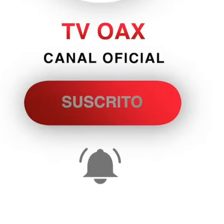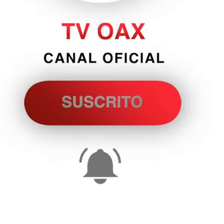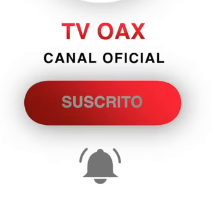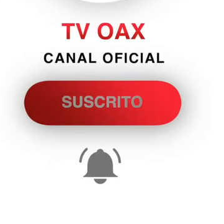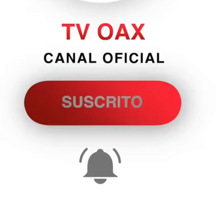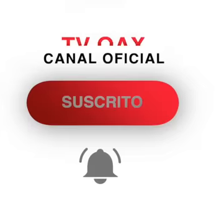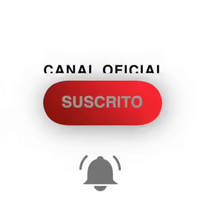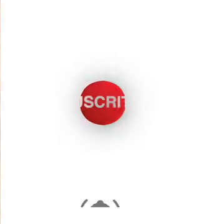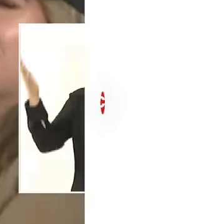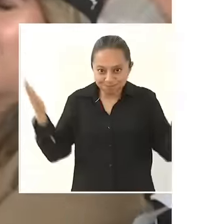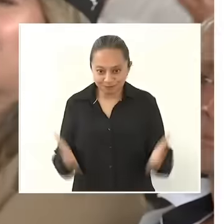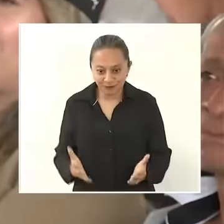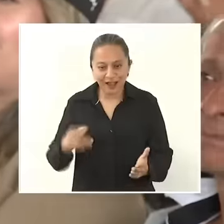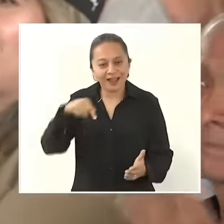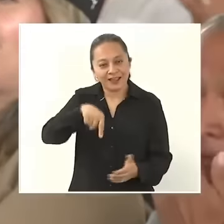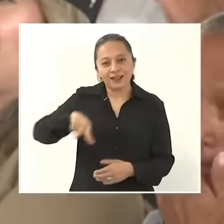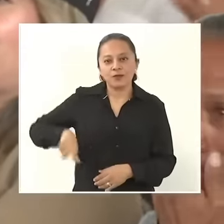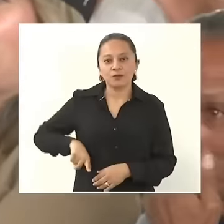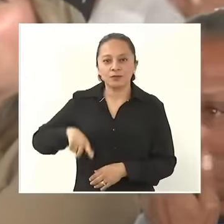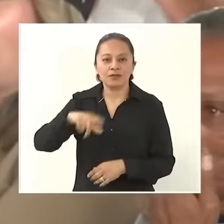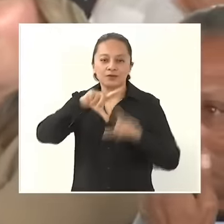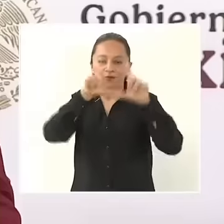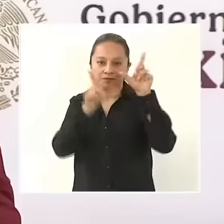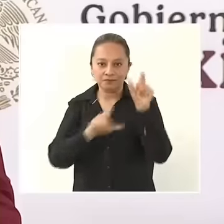la República.